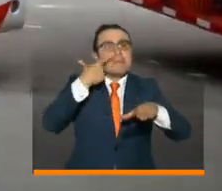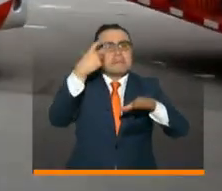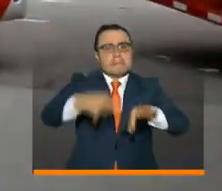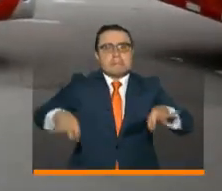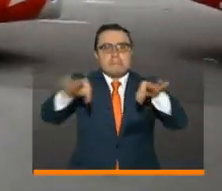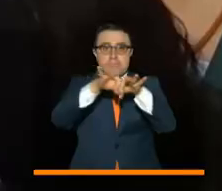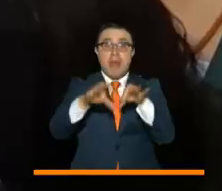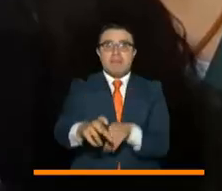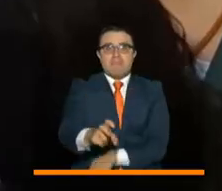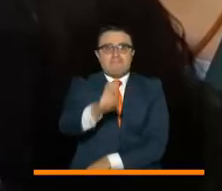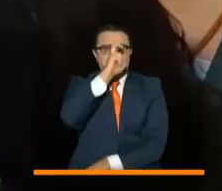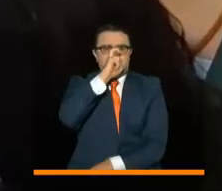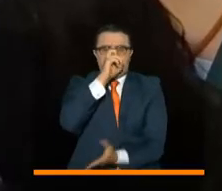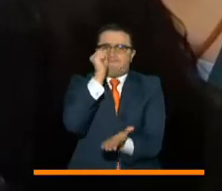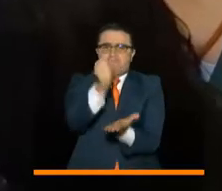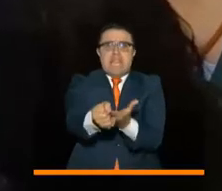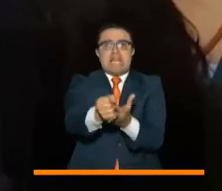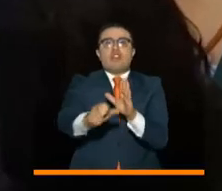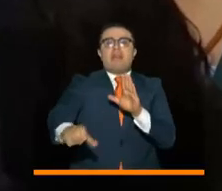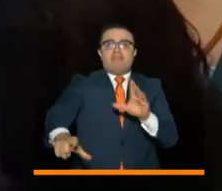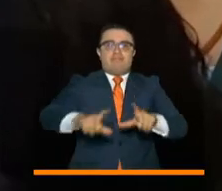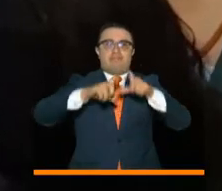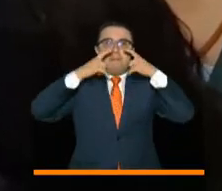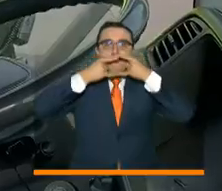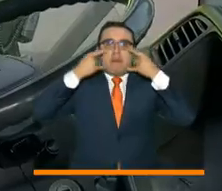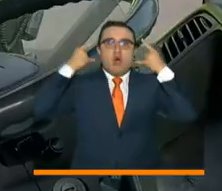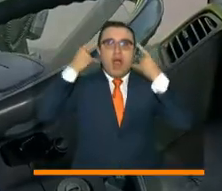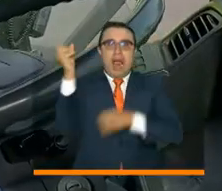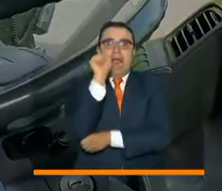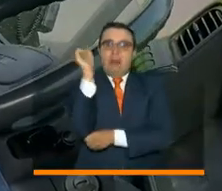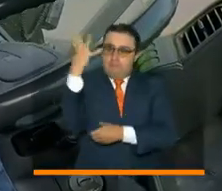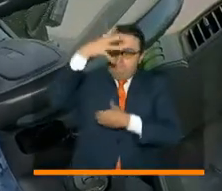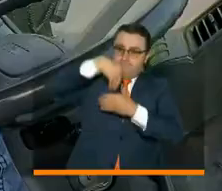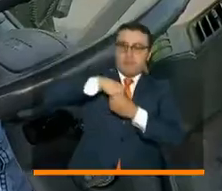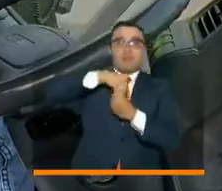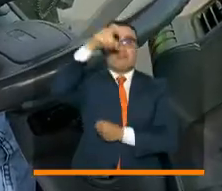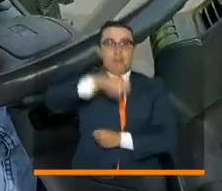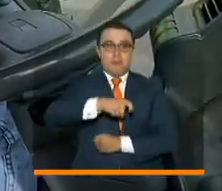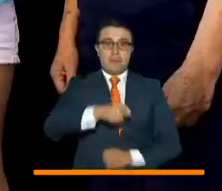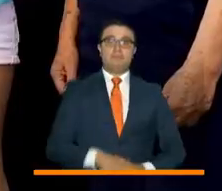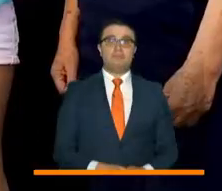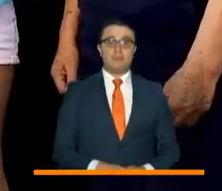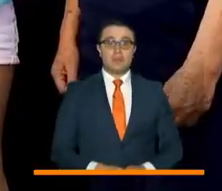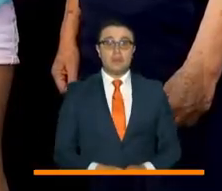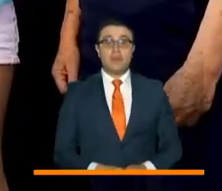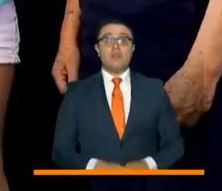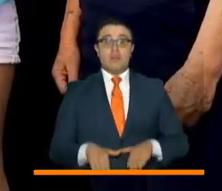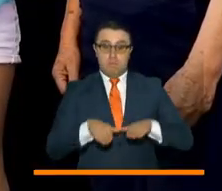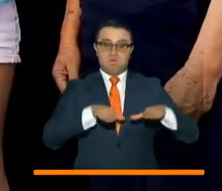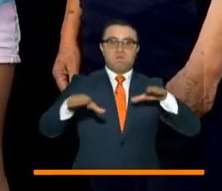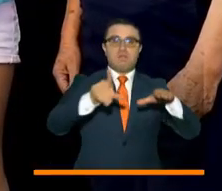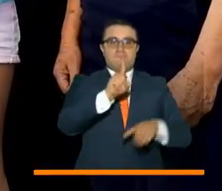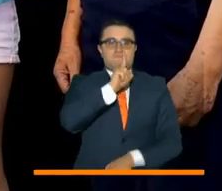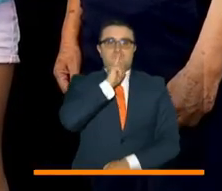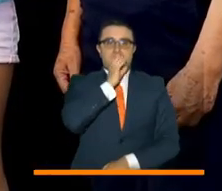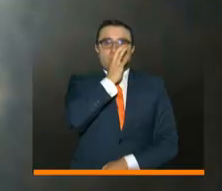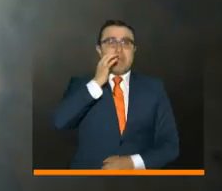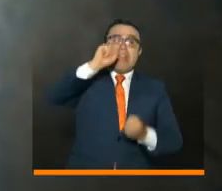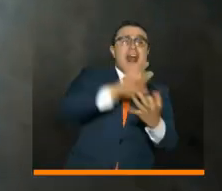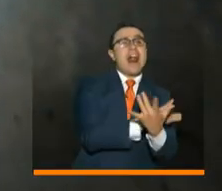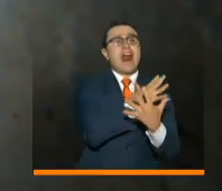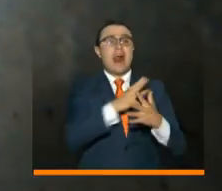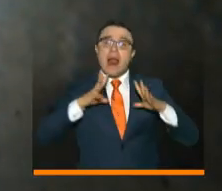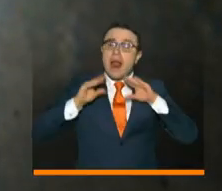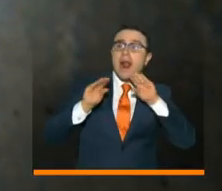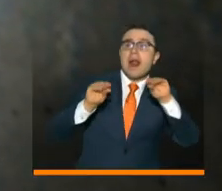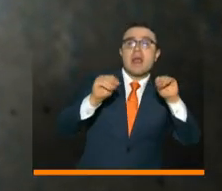manera obligatoria y permanente el tapabocas al interior del vehículo, realizar los viajes en silencio, evitar cantar,